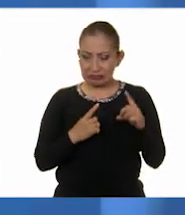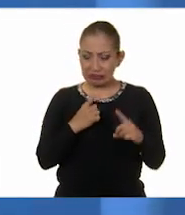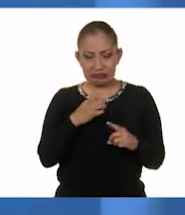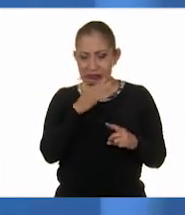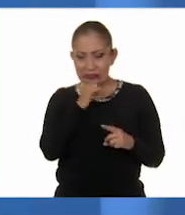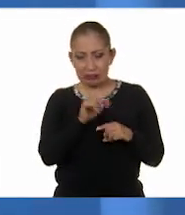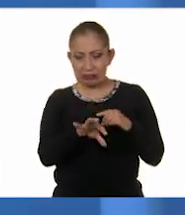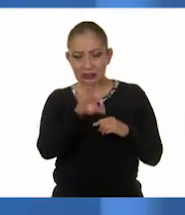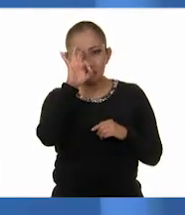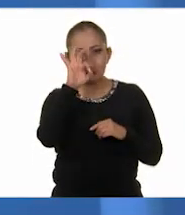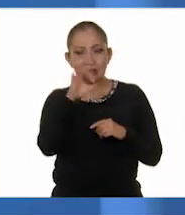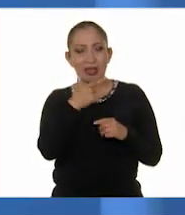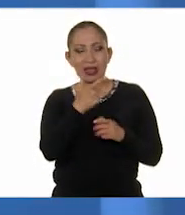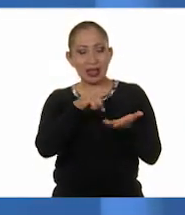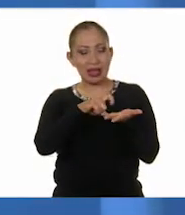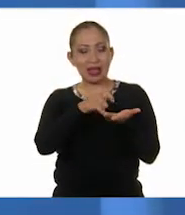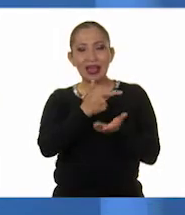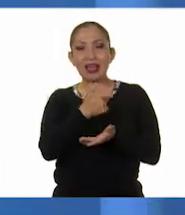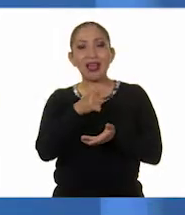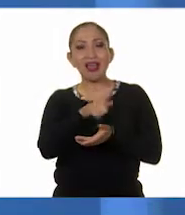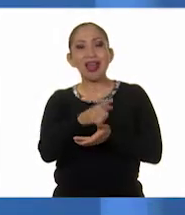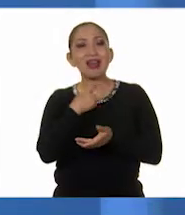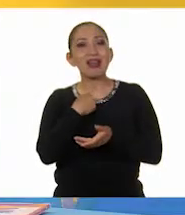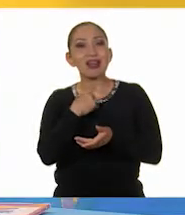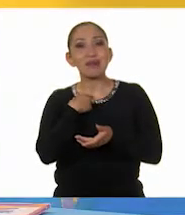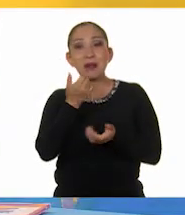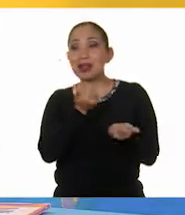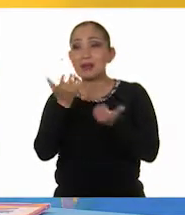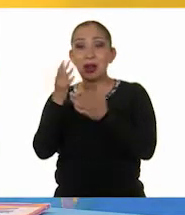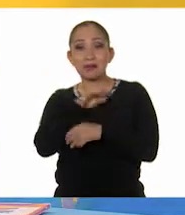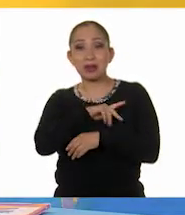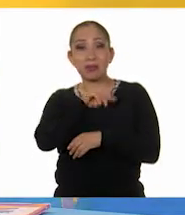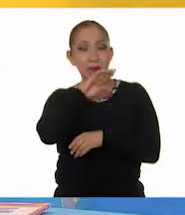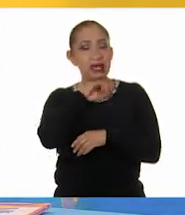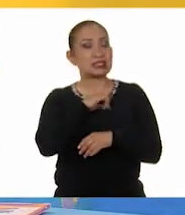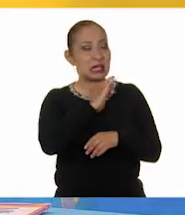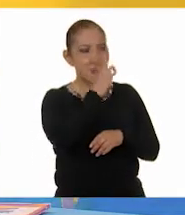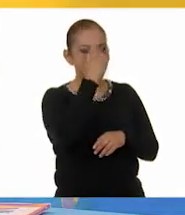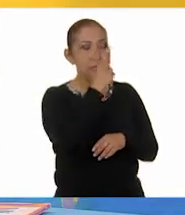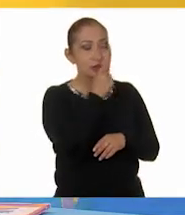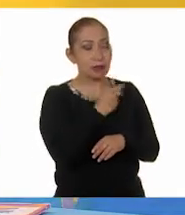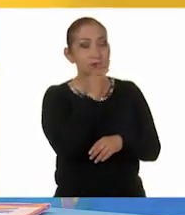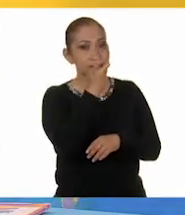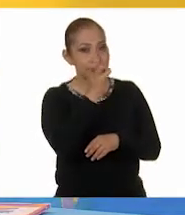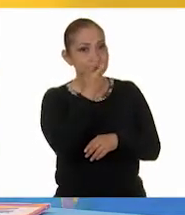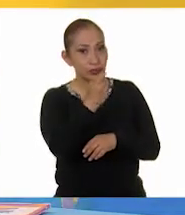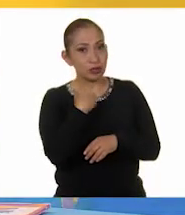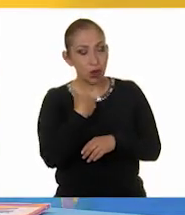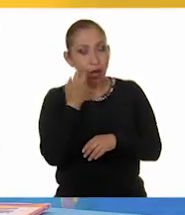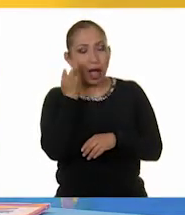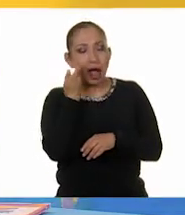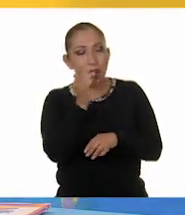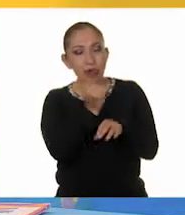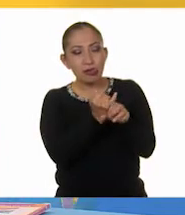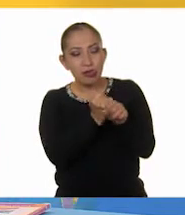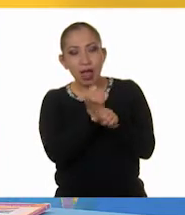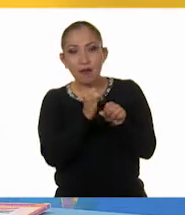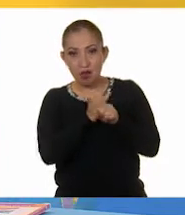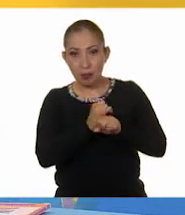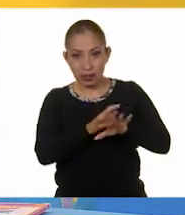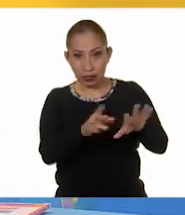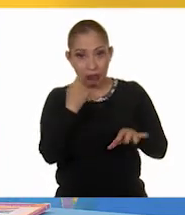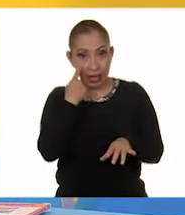podido conseguir gel antibacterial para poderle llevar a mi mamá. Lo recuerdo muy bien, por eso también me puse a indagar esta